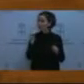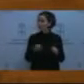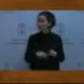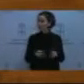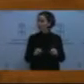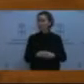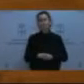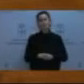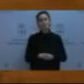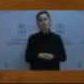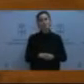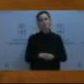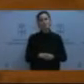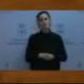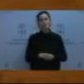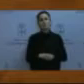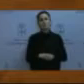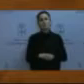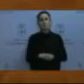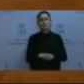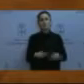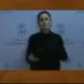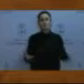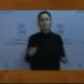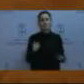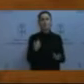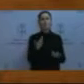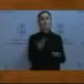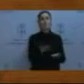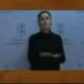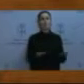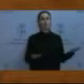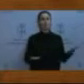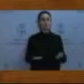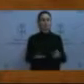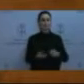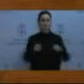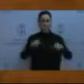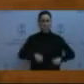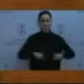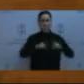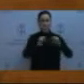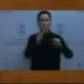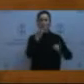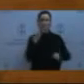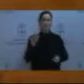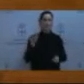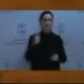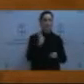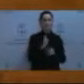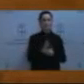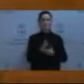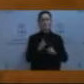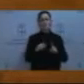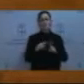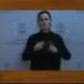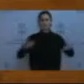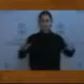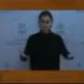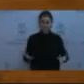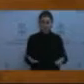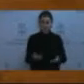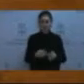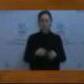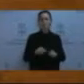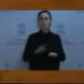cualquier caso, yo lo que les pediría es que en Asturias tenemos que dar ejemplo y empujar en este sentido para